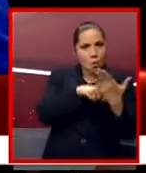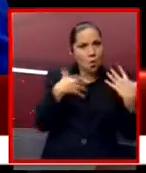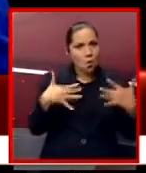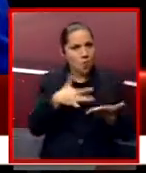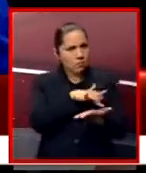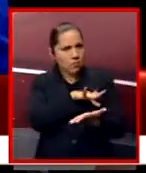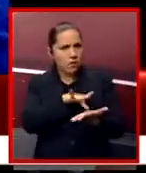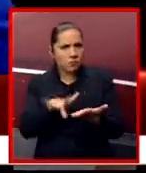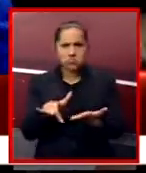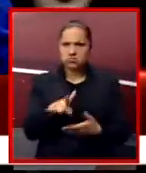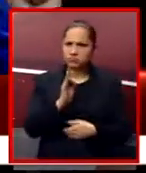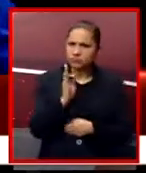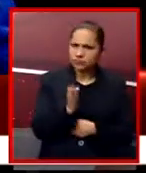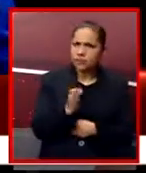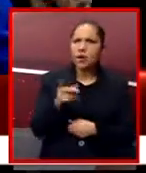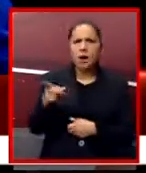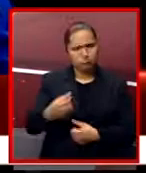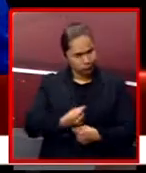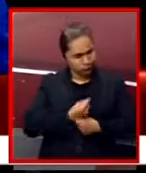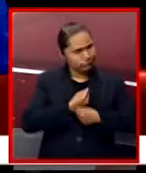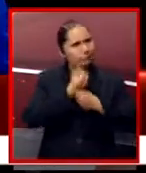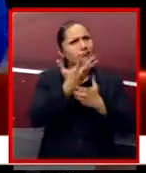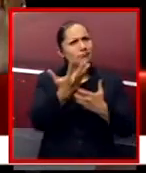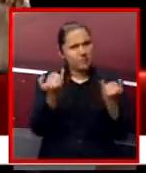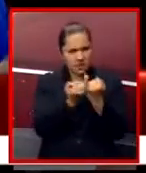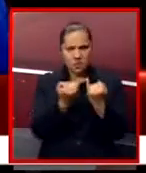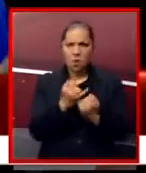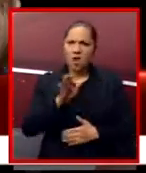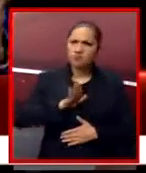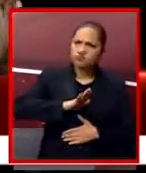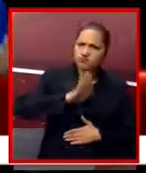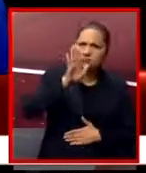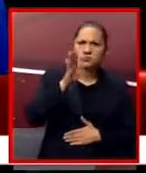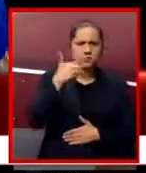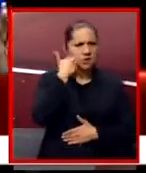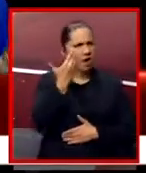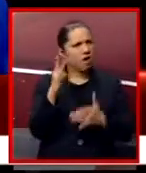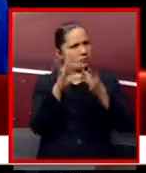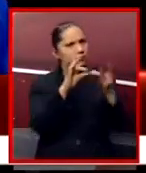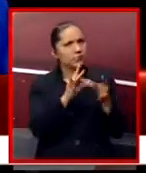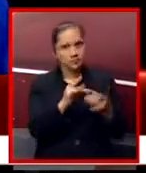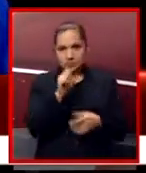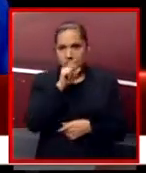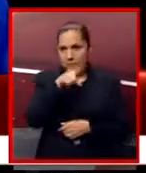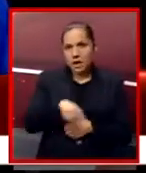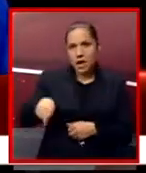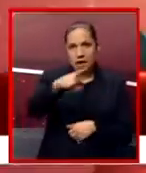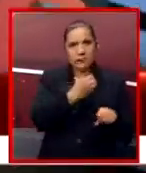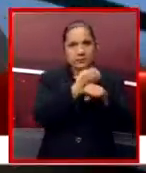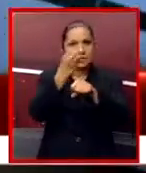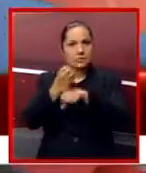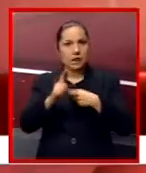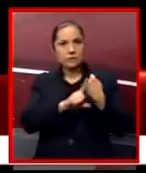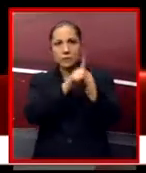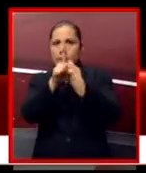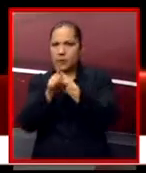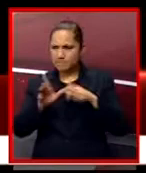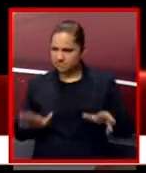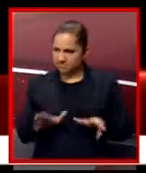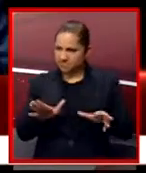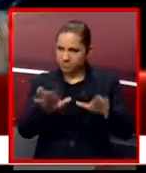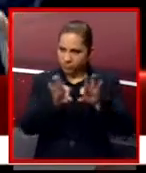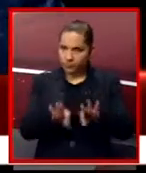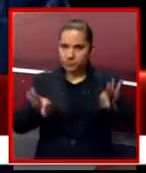en ese mano con mano que pudieron levantar a esos estados que sufrieron la catástrofe de los sismos.